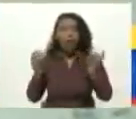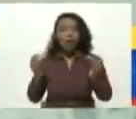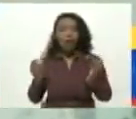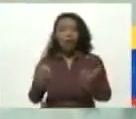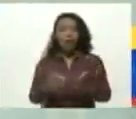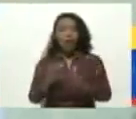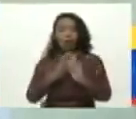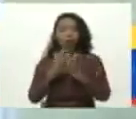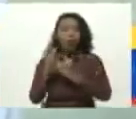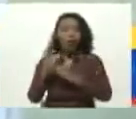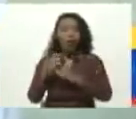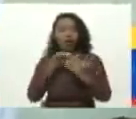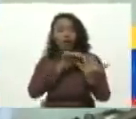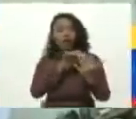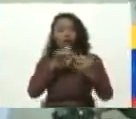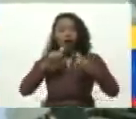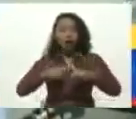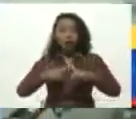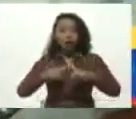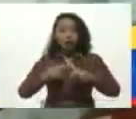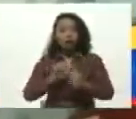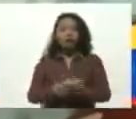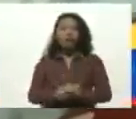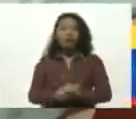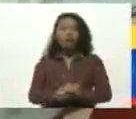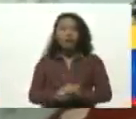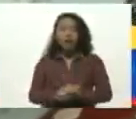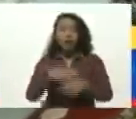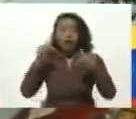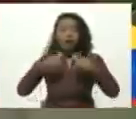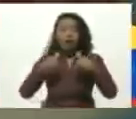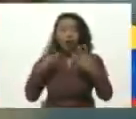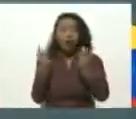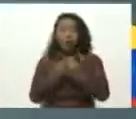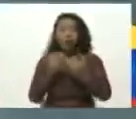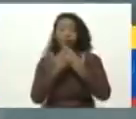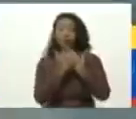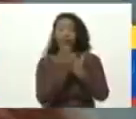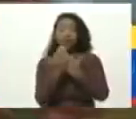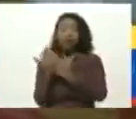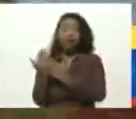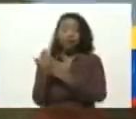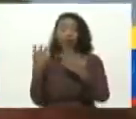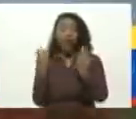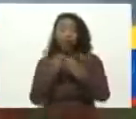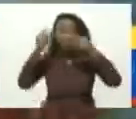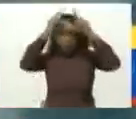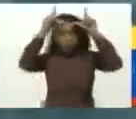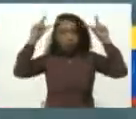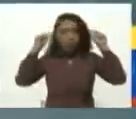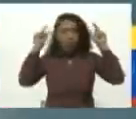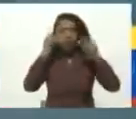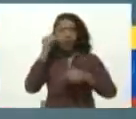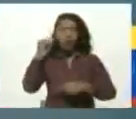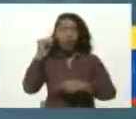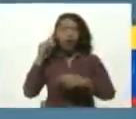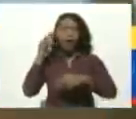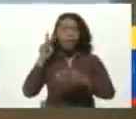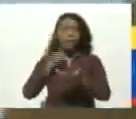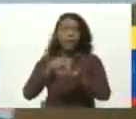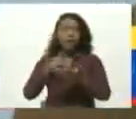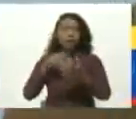comuna Guerrero de Boyacá, aquí en Tronconal Quinto, y desde aquí, junto a los vecinos y vecinas, junto a los enfermeros y enfermeras que habitan